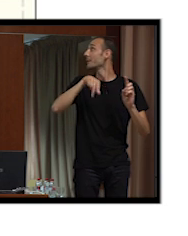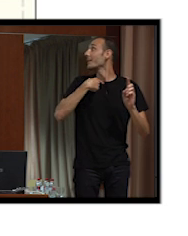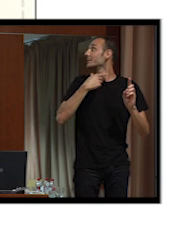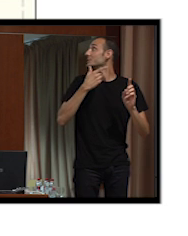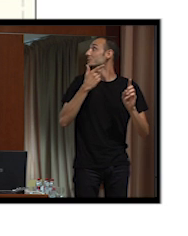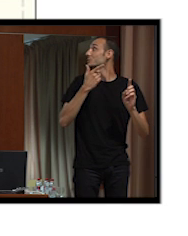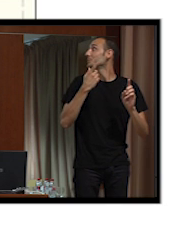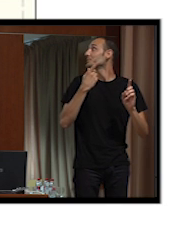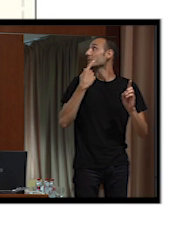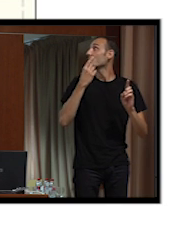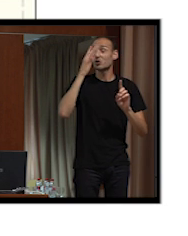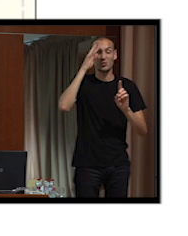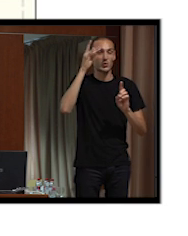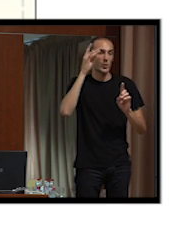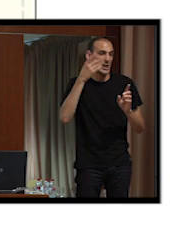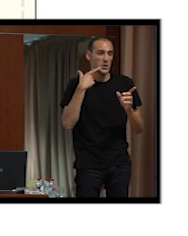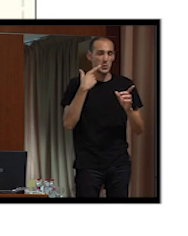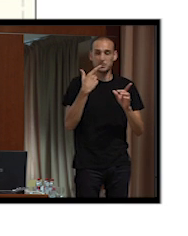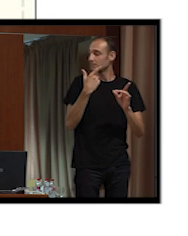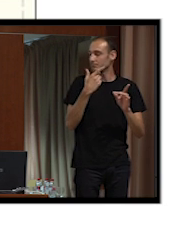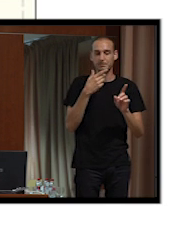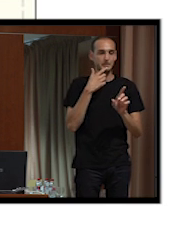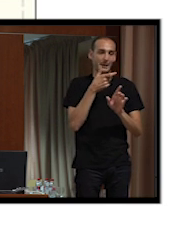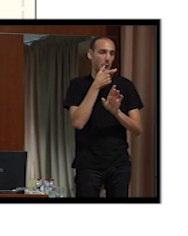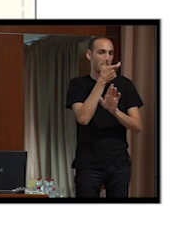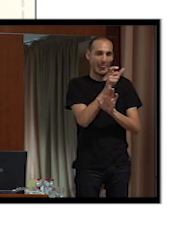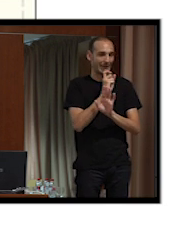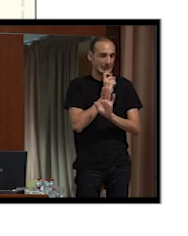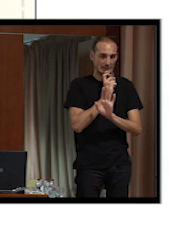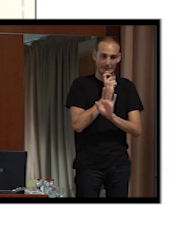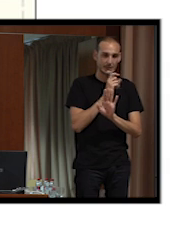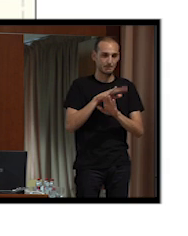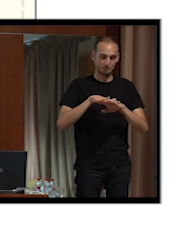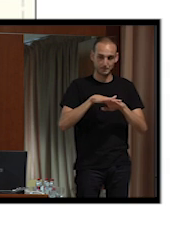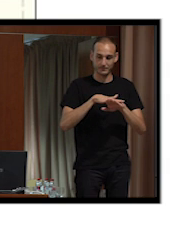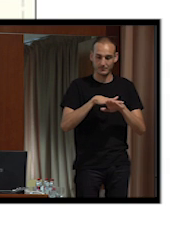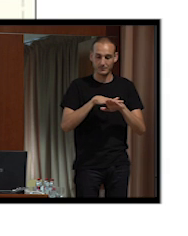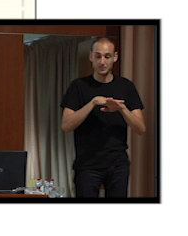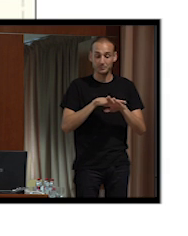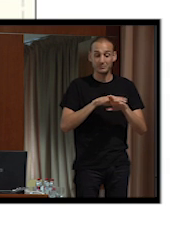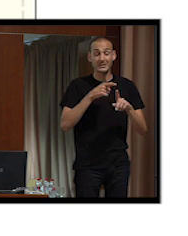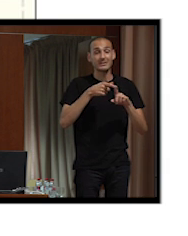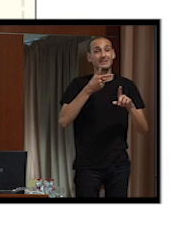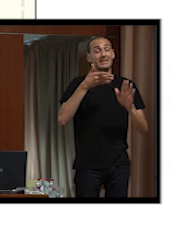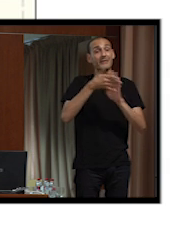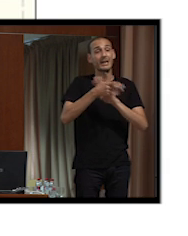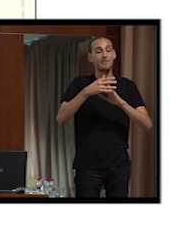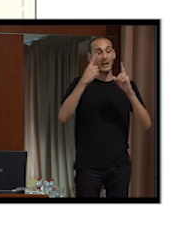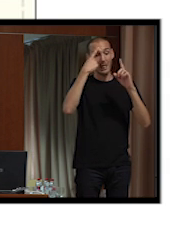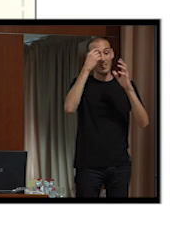Es importante, ¿vale? Es un sueño que tiene mayor hipotonía que la fase 1 y es un signo de maduración